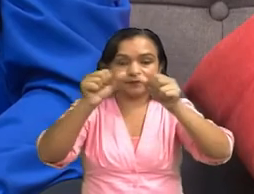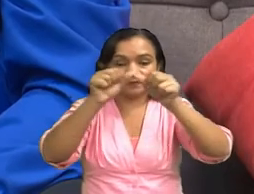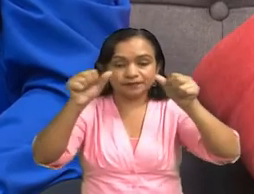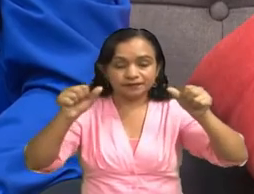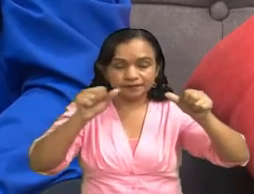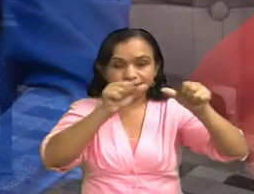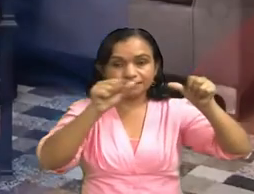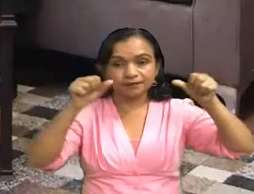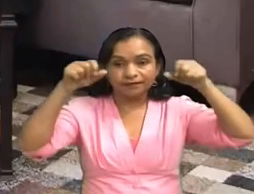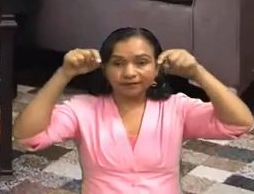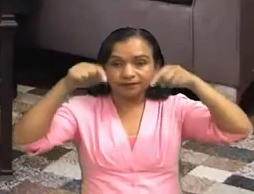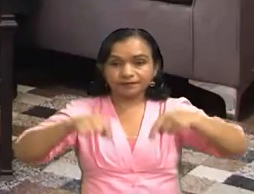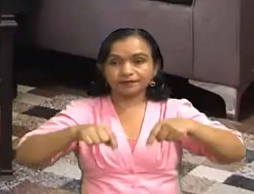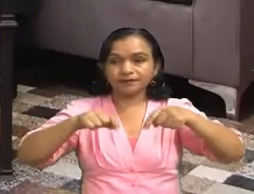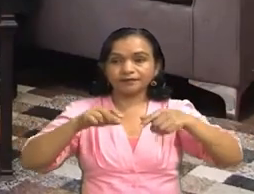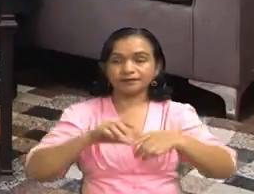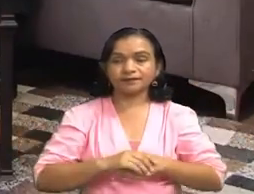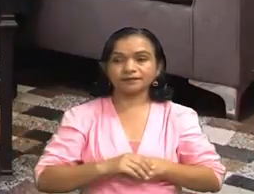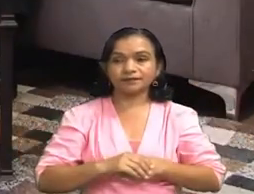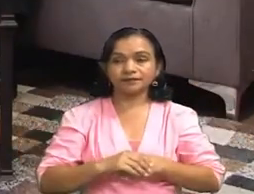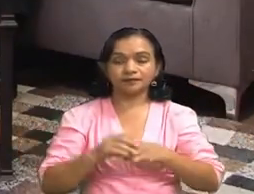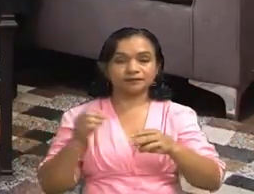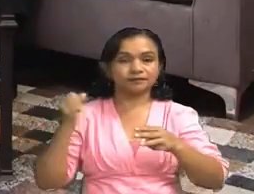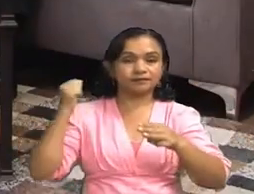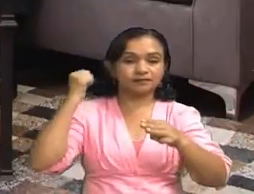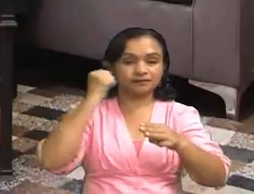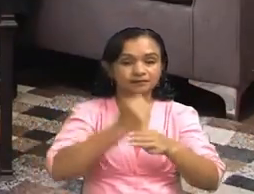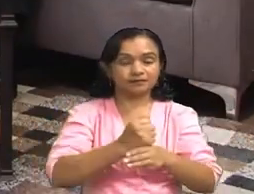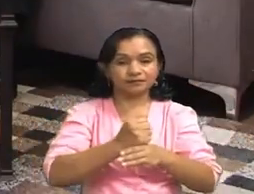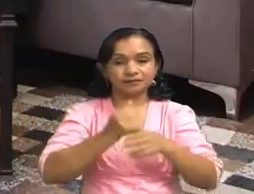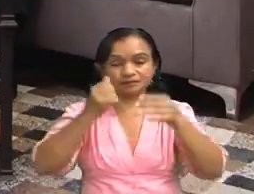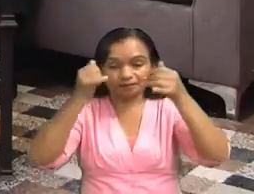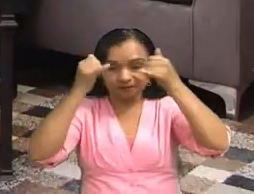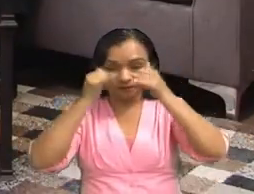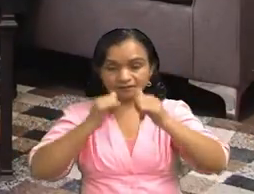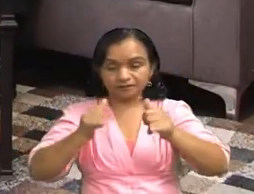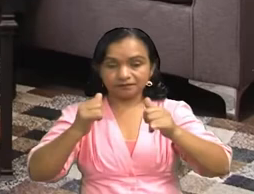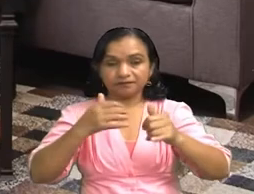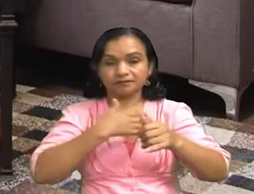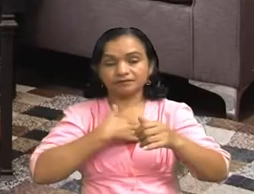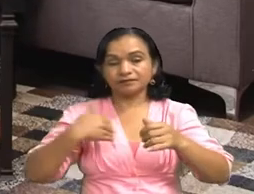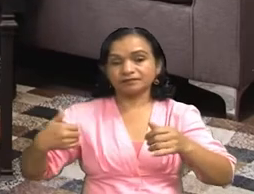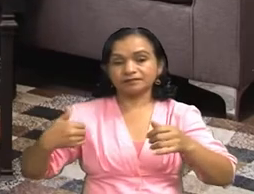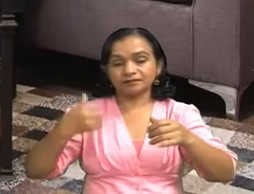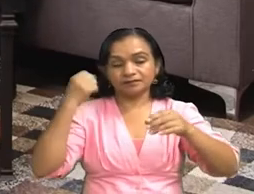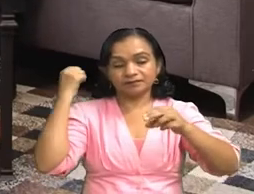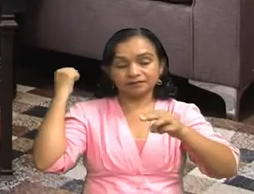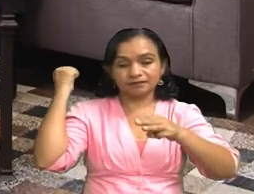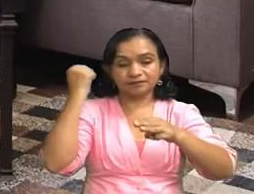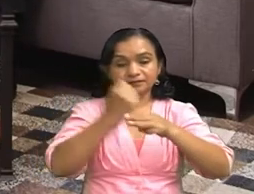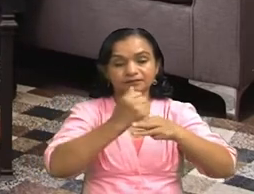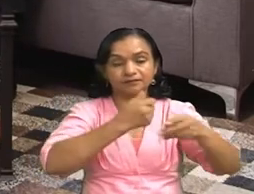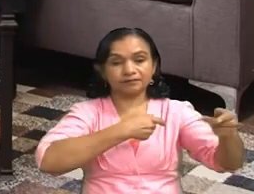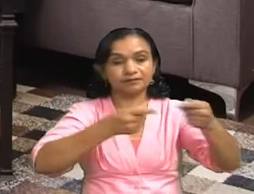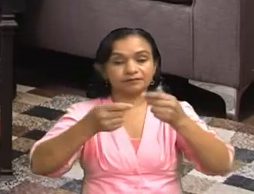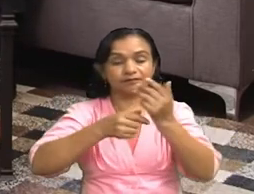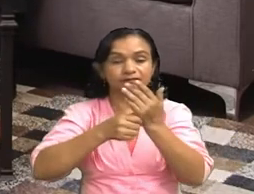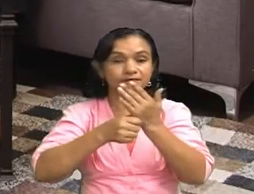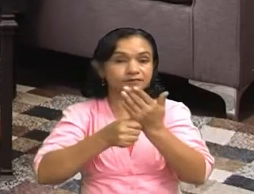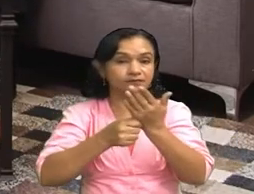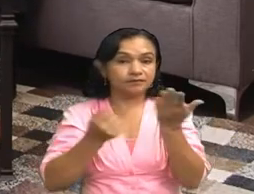interno, consumo interno. Interno, o sea, los rastros municipales que llegan y todo eso lo hemos mejorado a nivel casi